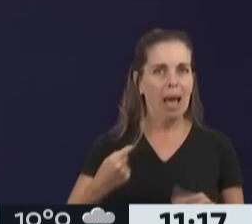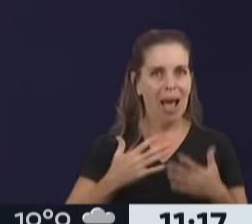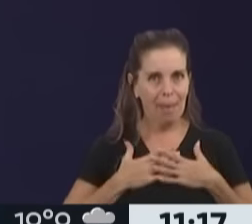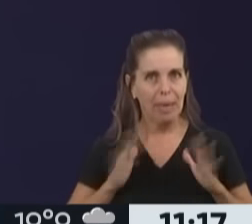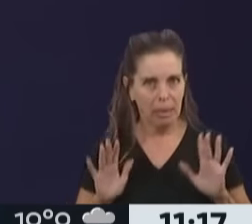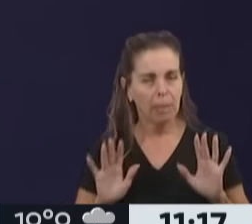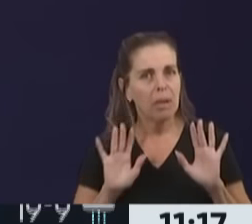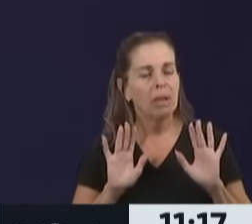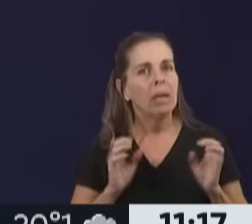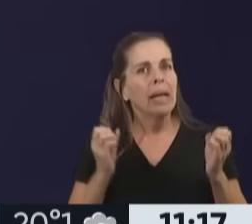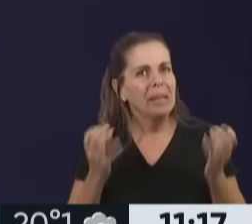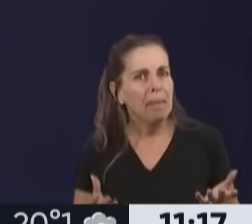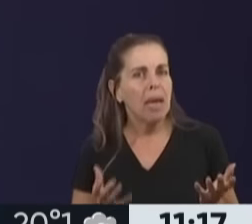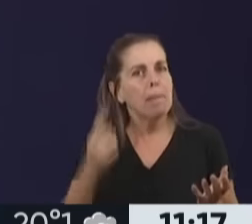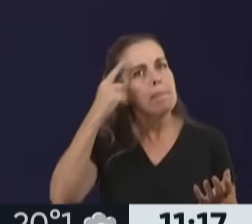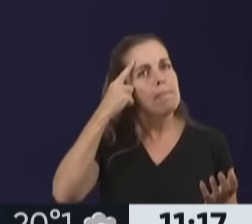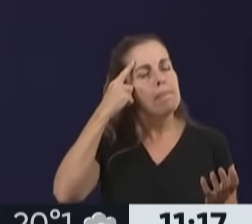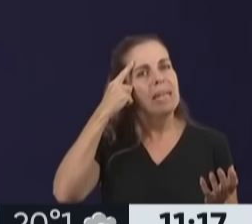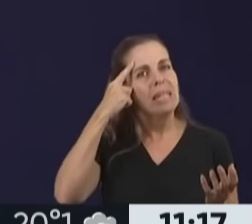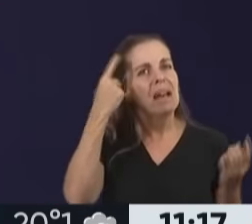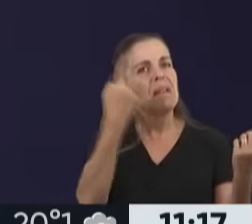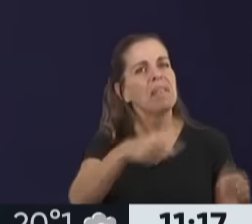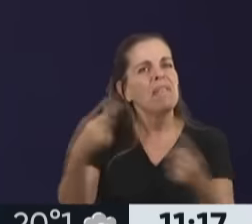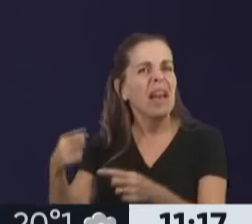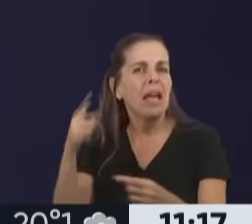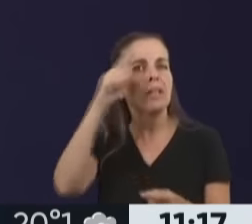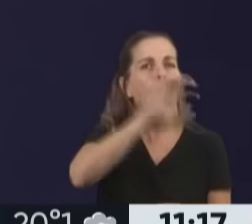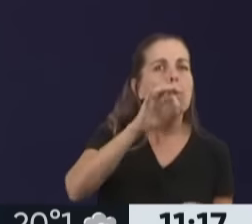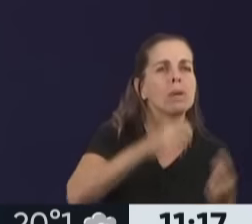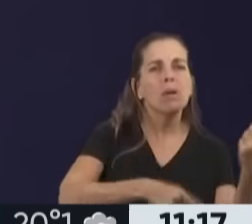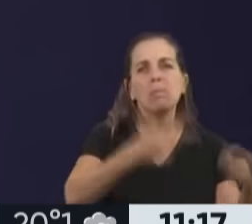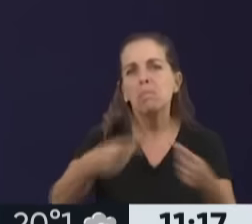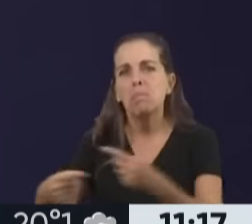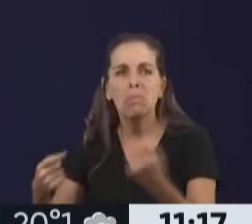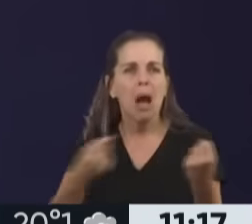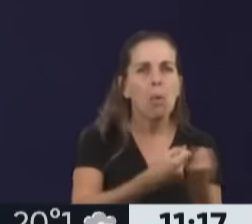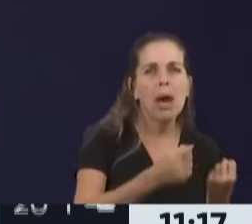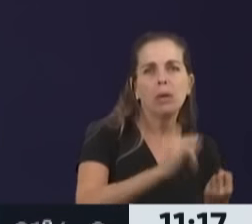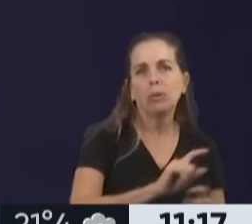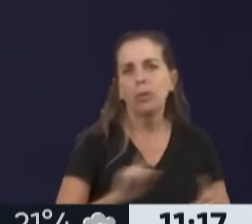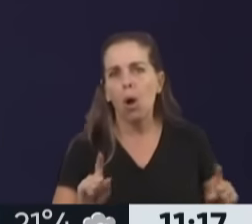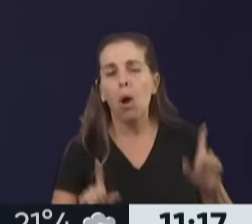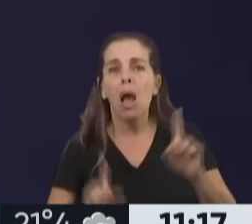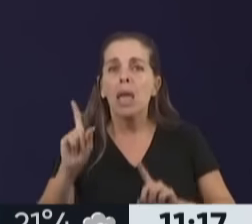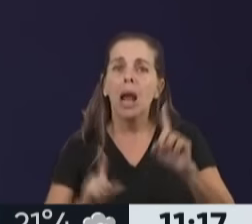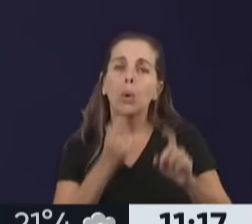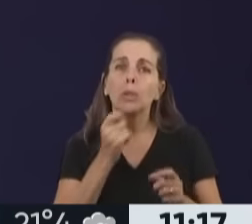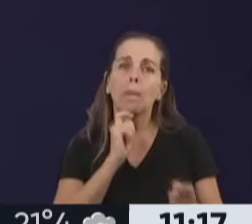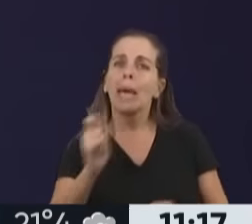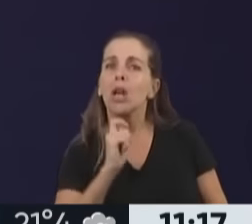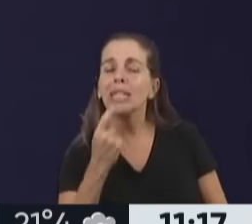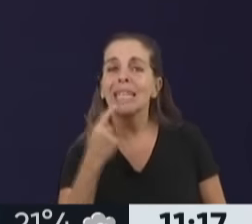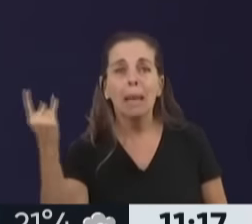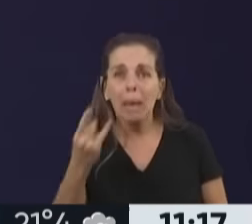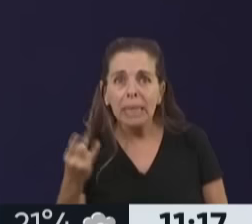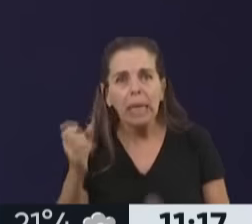permitamos y está bien que nos parezca mal y está bien que cada uno con su Estilo su forma salga a cuestionar la mentira y vamos a